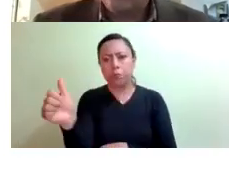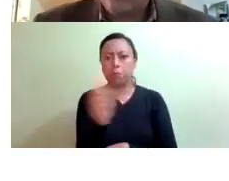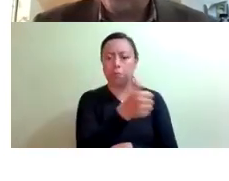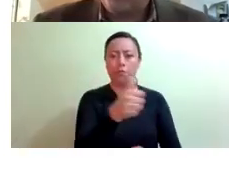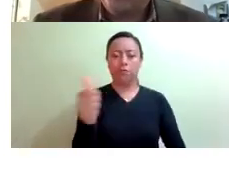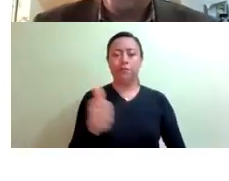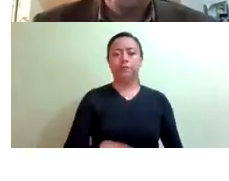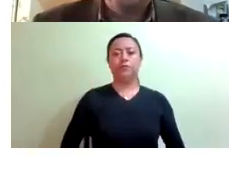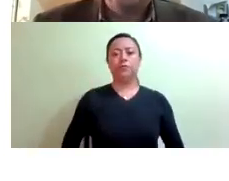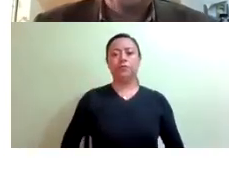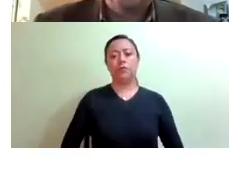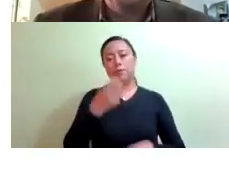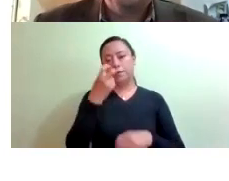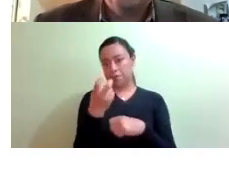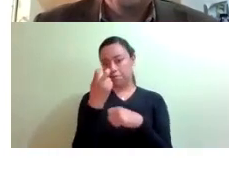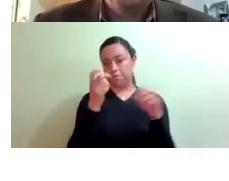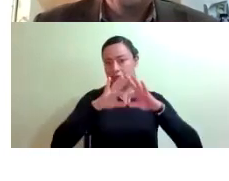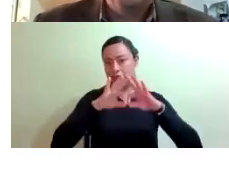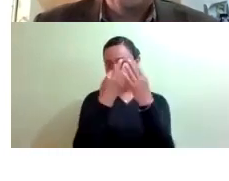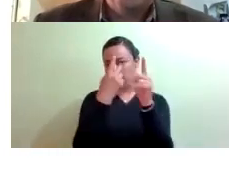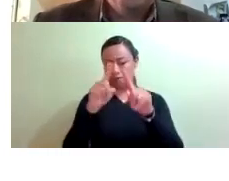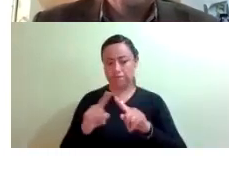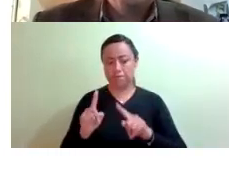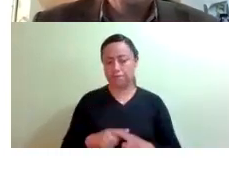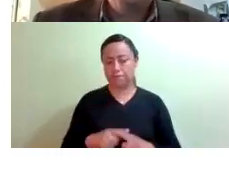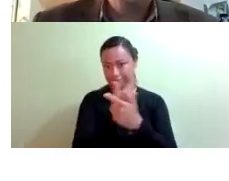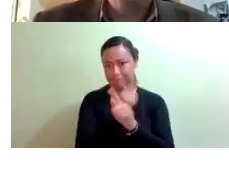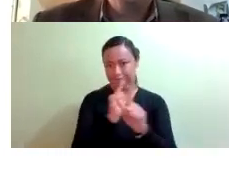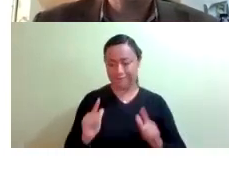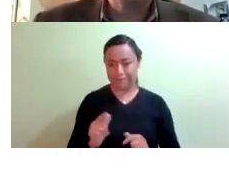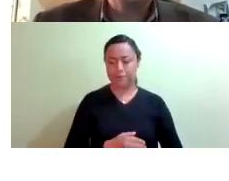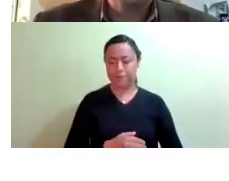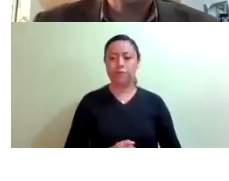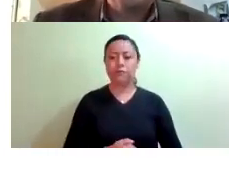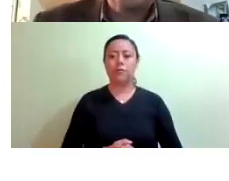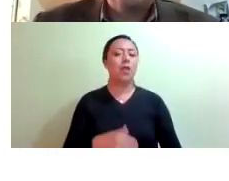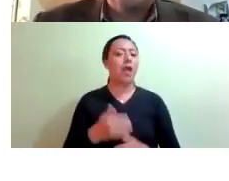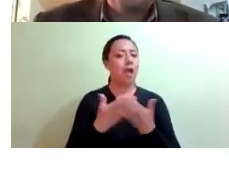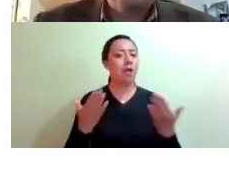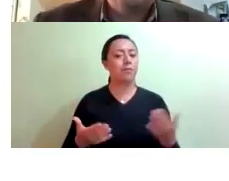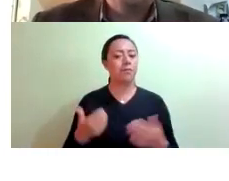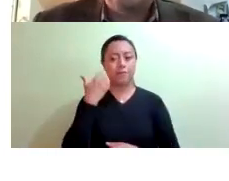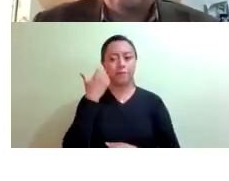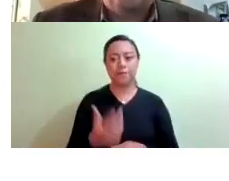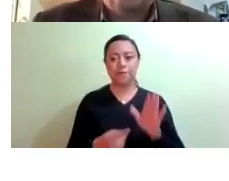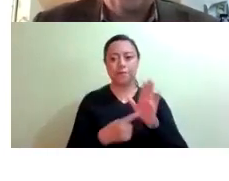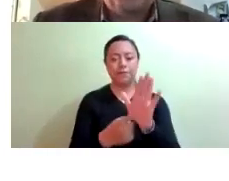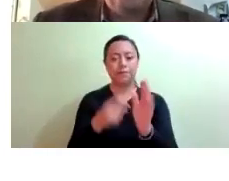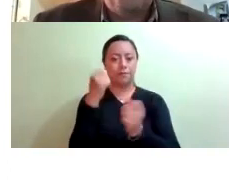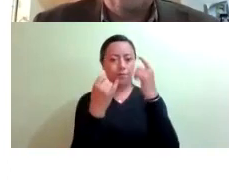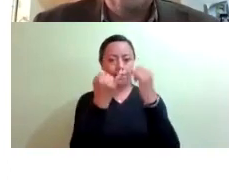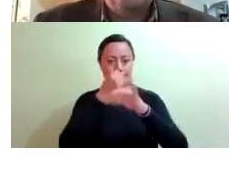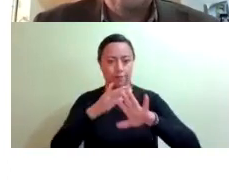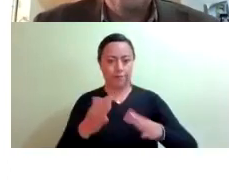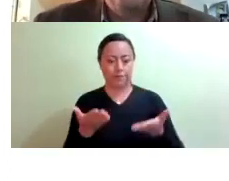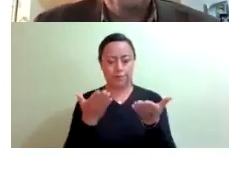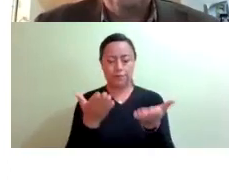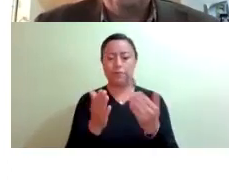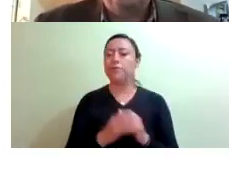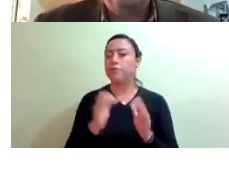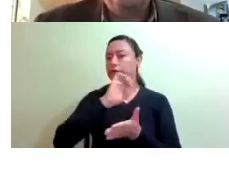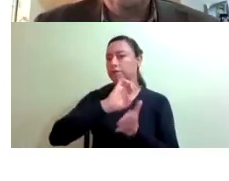Esas son las formas, ¿no?, en las que puede ser la libertad. Y les quisiera mostrar ahora algunos datos. Por ejemplo, en la Ciudad